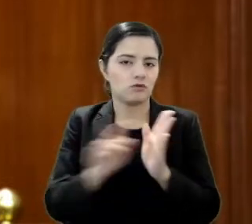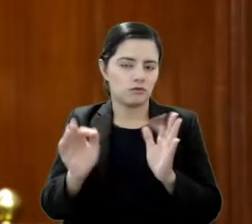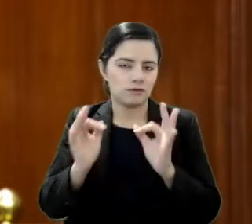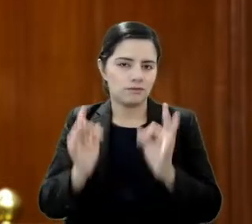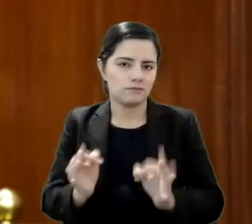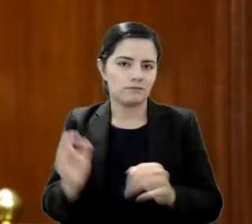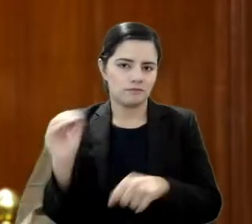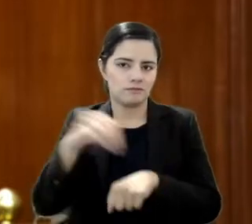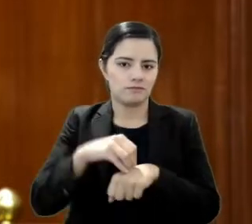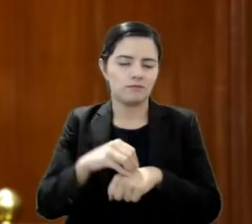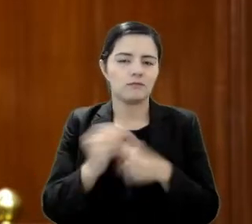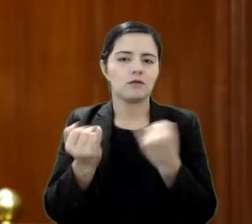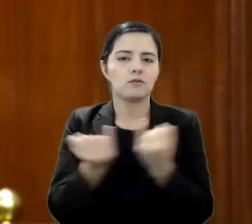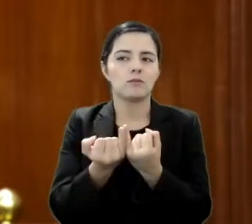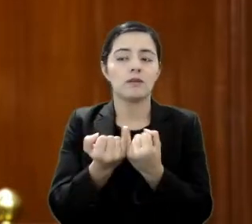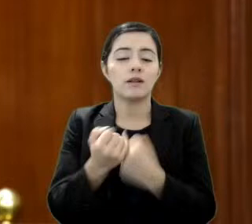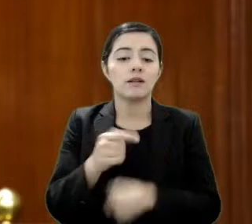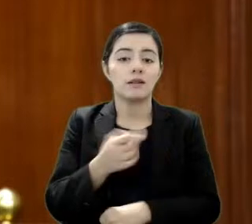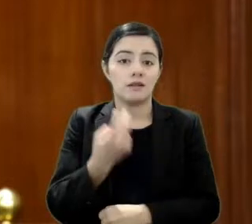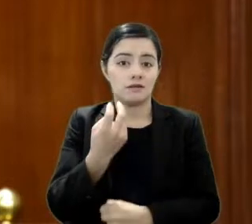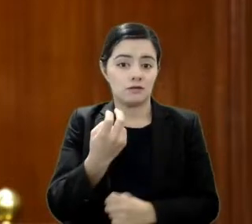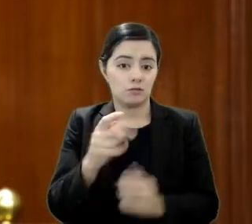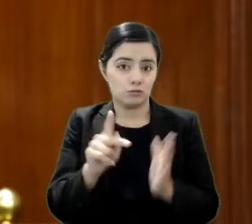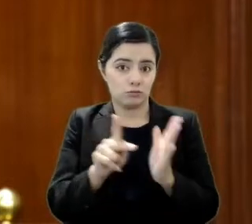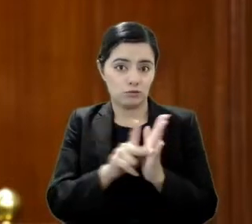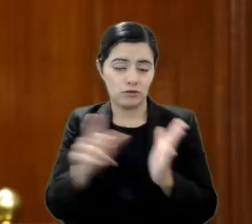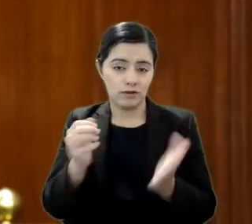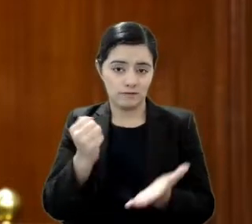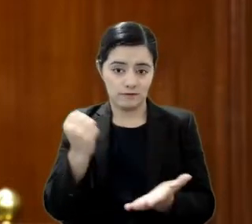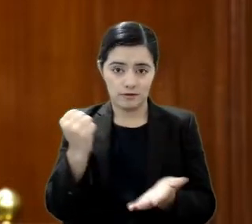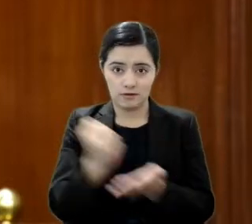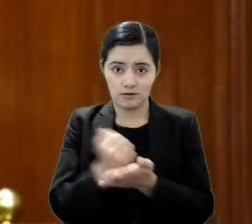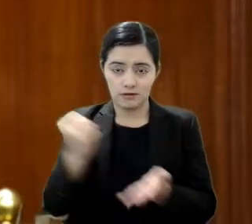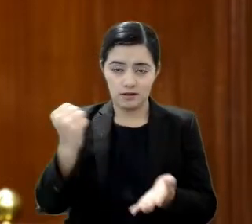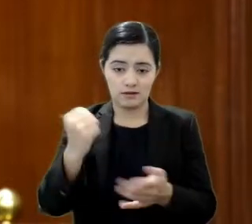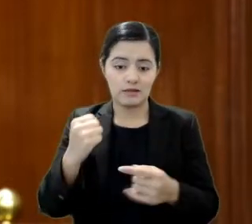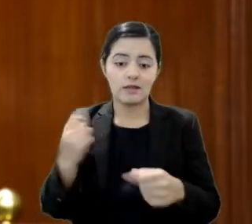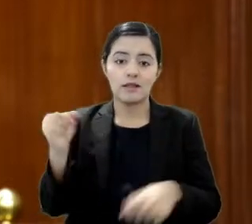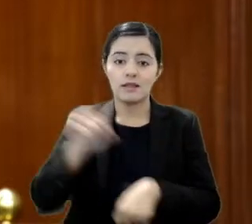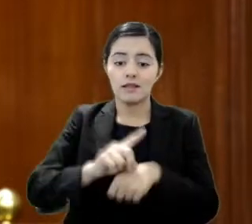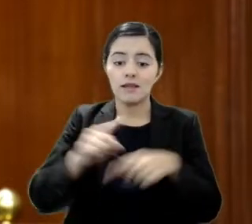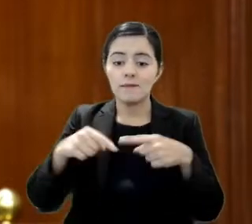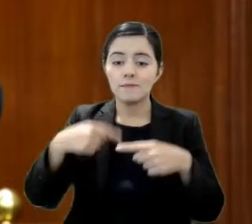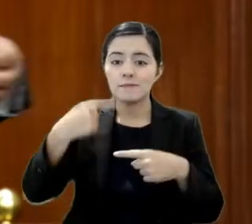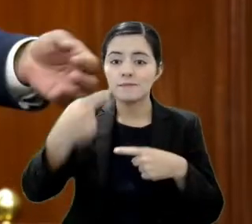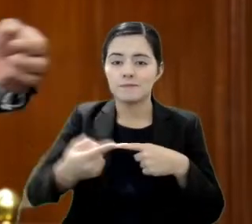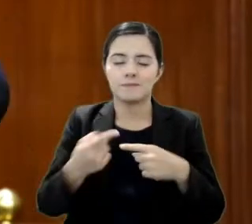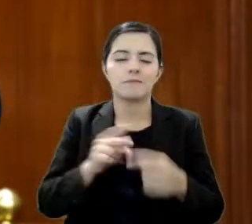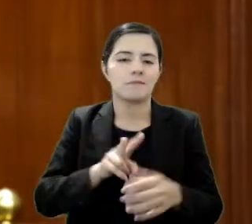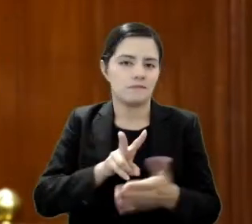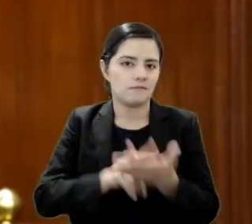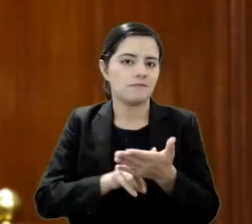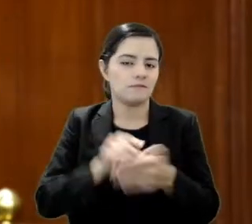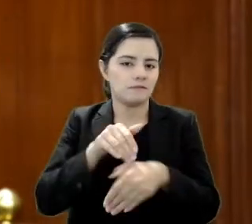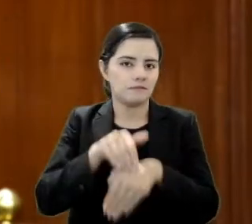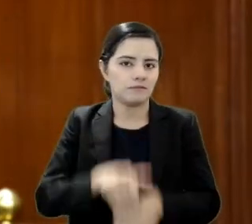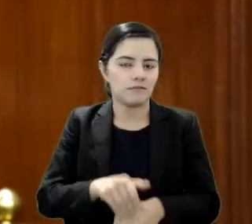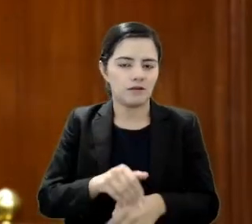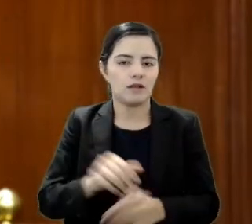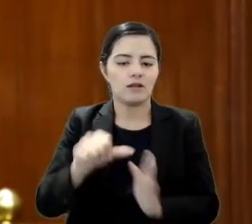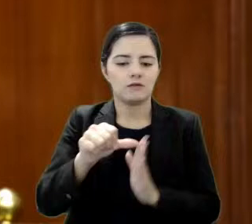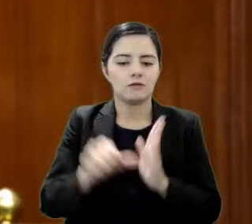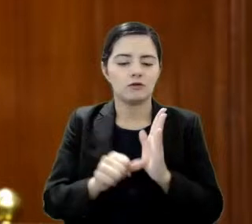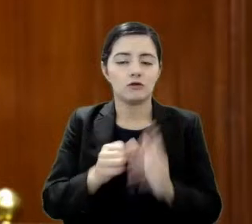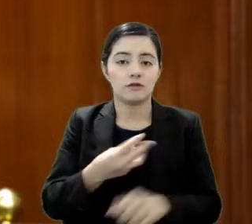acuerdo entrará en vigor el día de su publicación en el periódico oficial Gaceta de Gobierno del Estado de México. Artículo 3, se abrogan y derogan